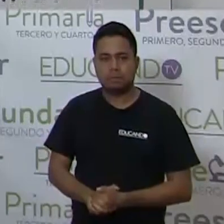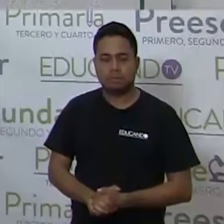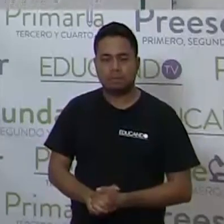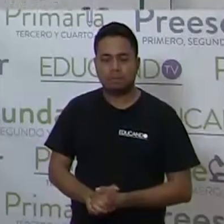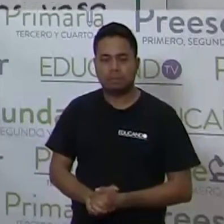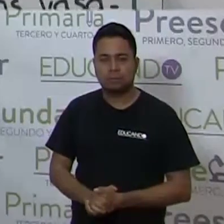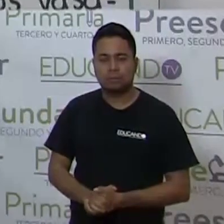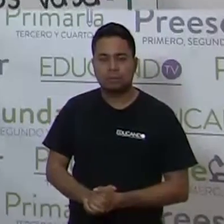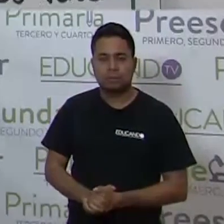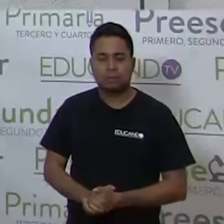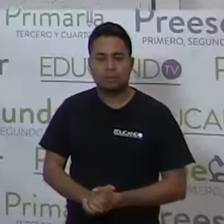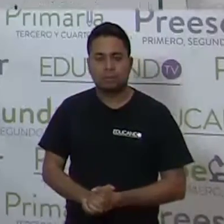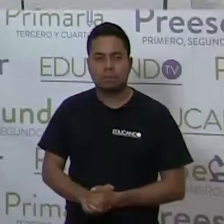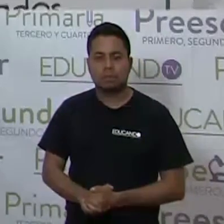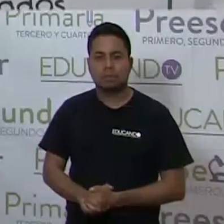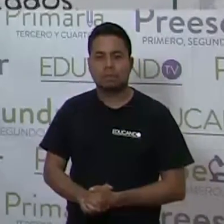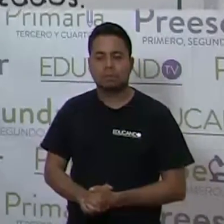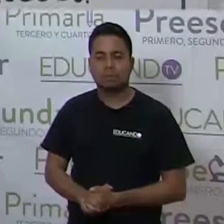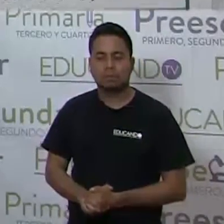Ahora,